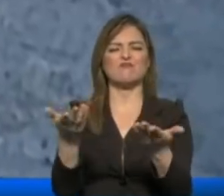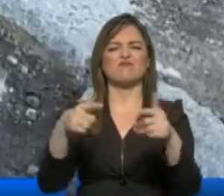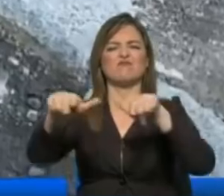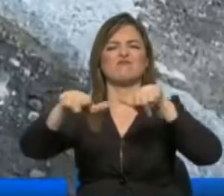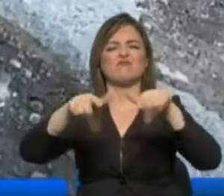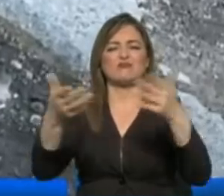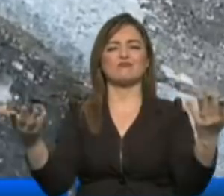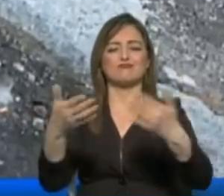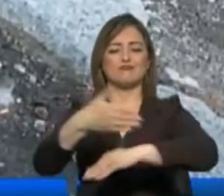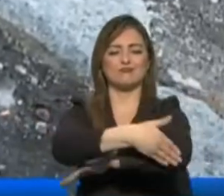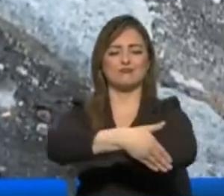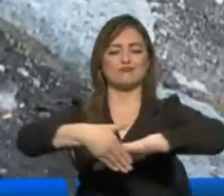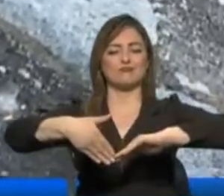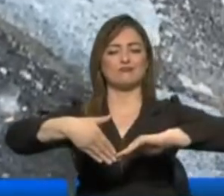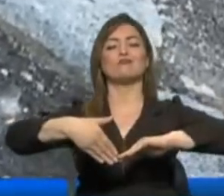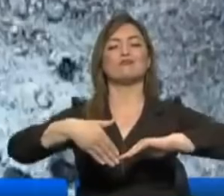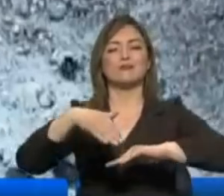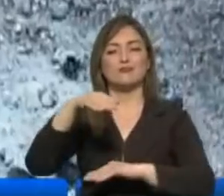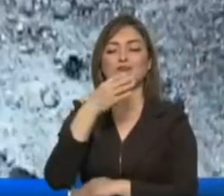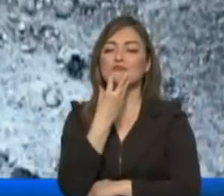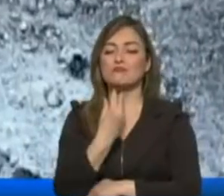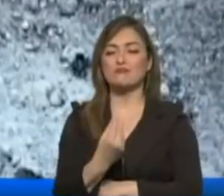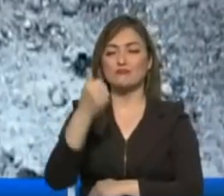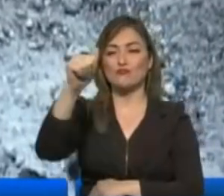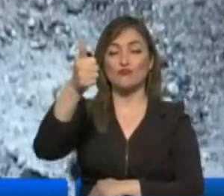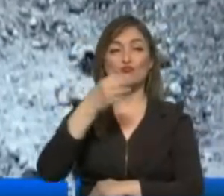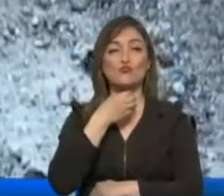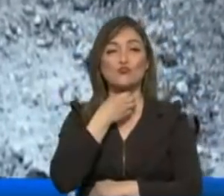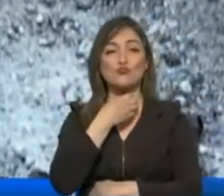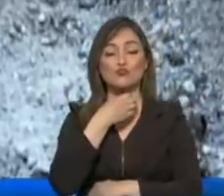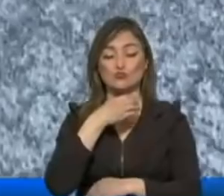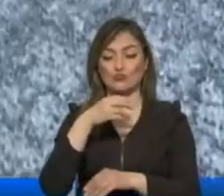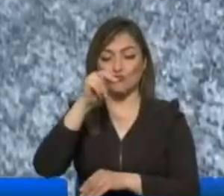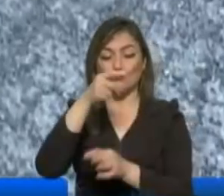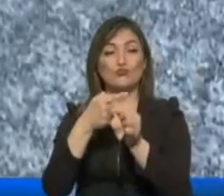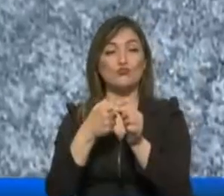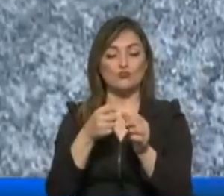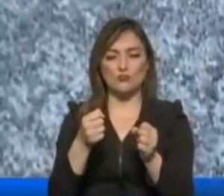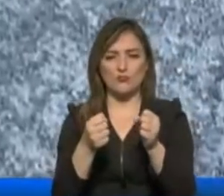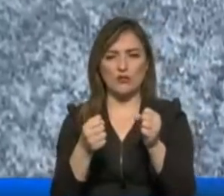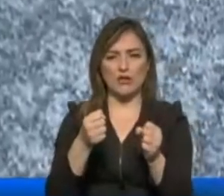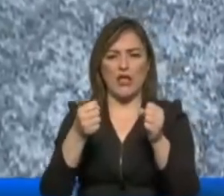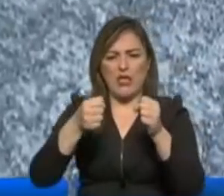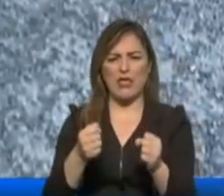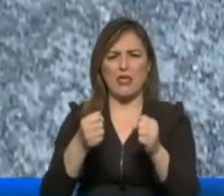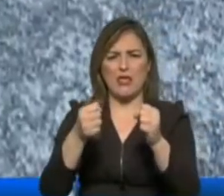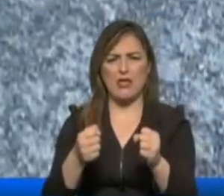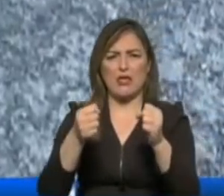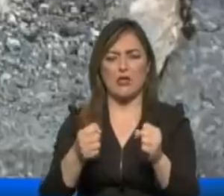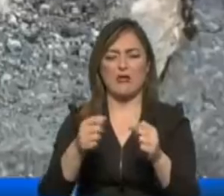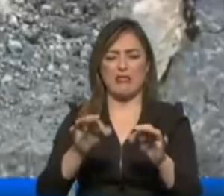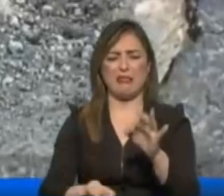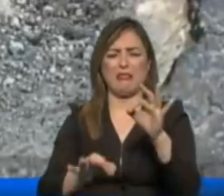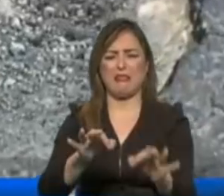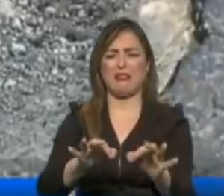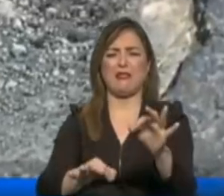vez, los conductores que a diario circulan por la calle Eloy Alfaro y 10 de agosto en el norte de Quito aseguran que circular por la zona es un desafío por la cantidad de